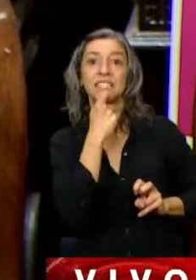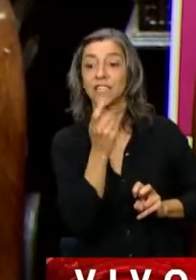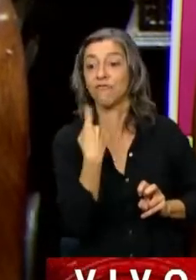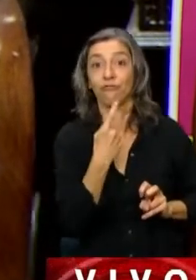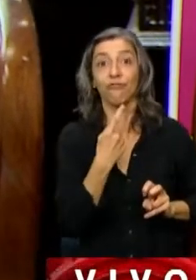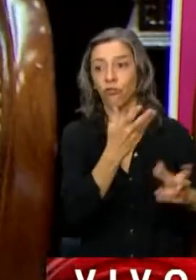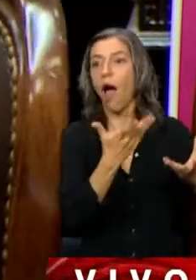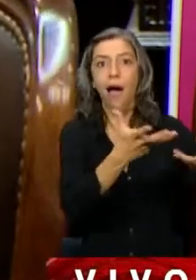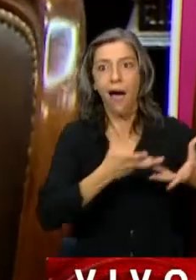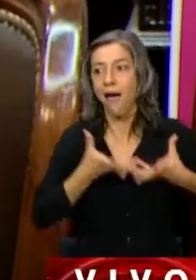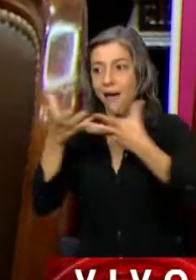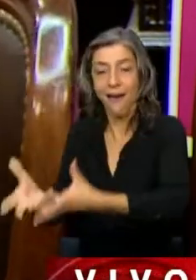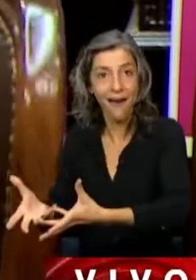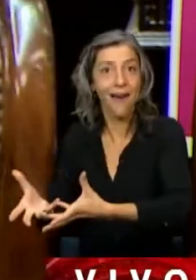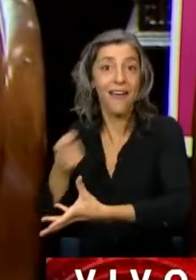mejor en el futuro,